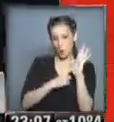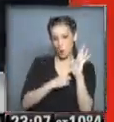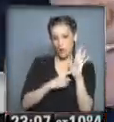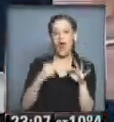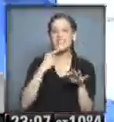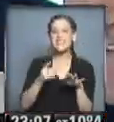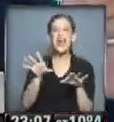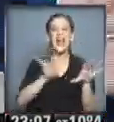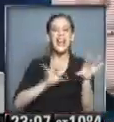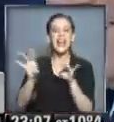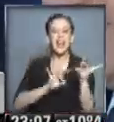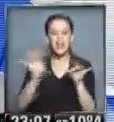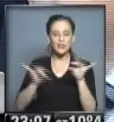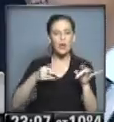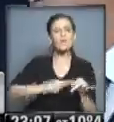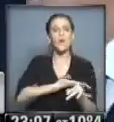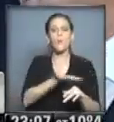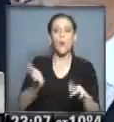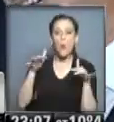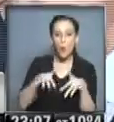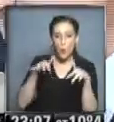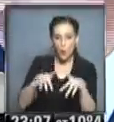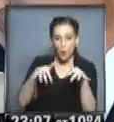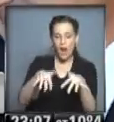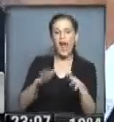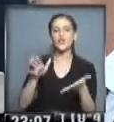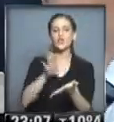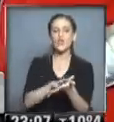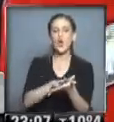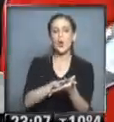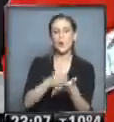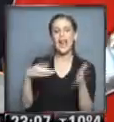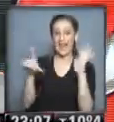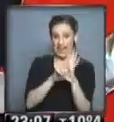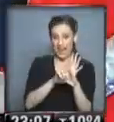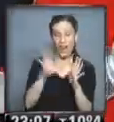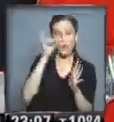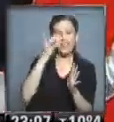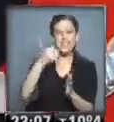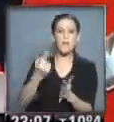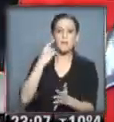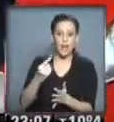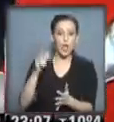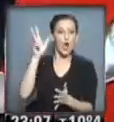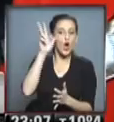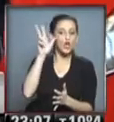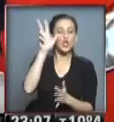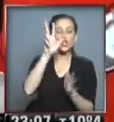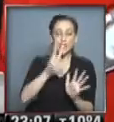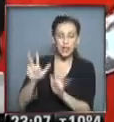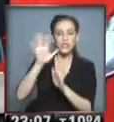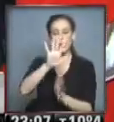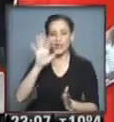elección popular y el incremento de los miembros del ámbito académico y científico dispuestos por la ley 26 1855